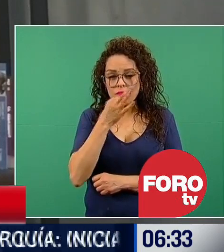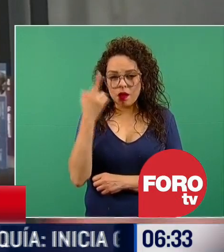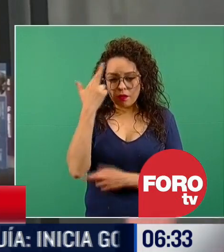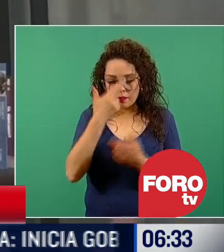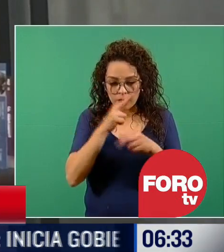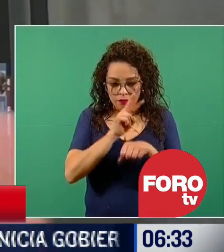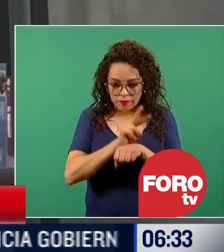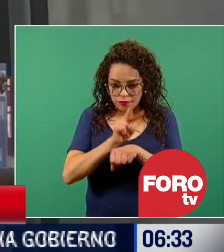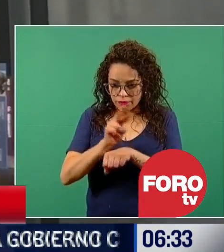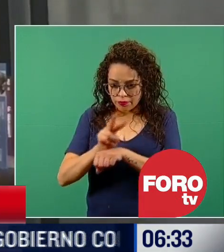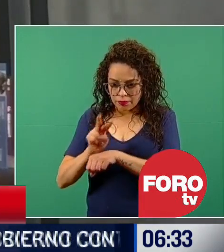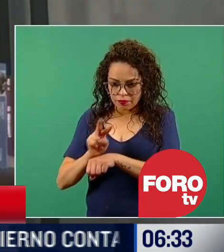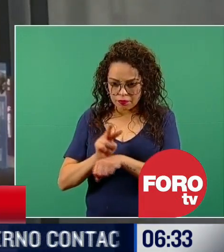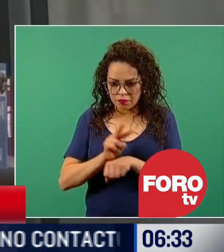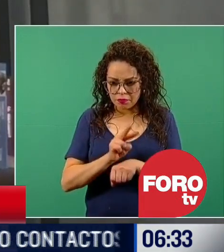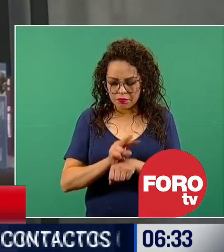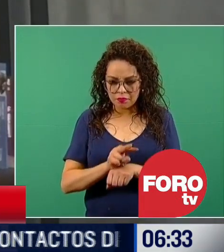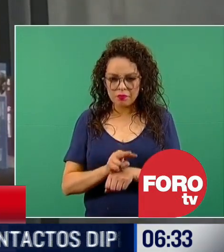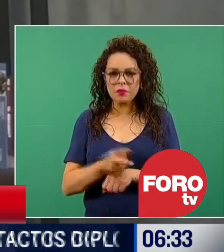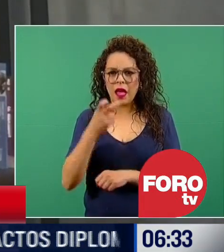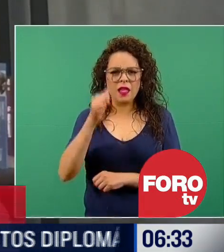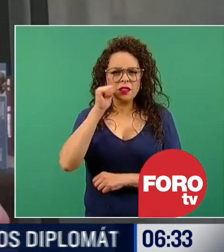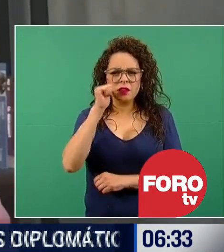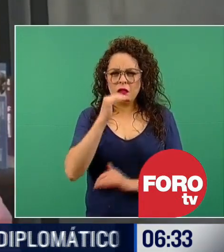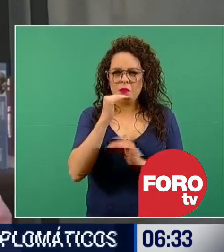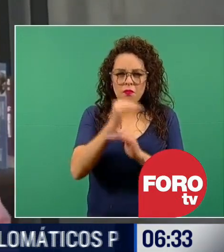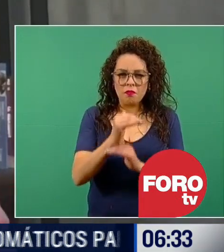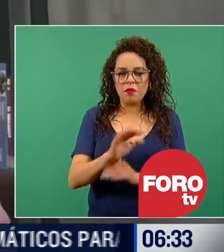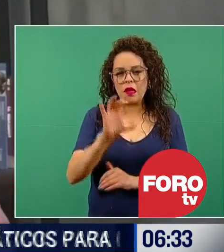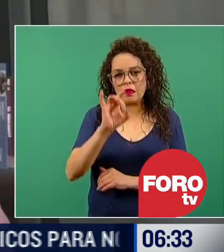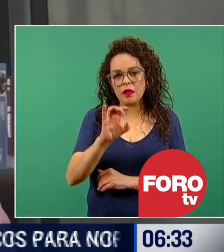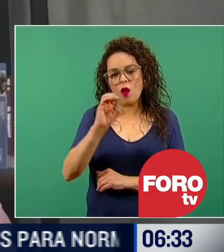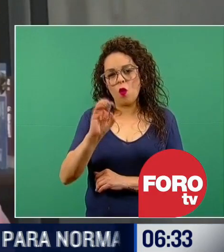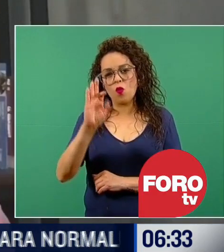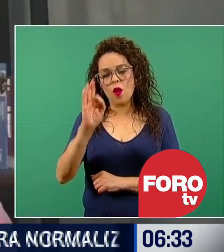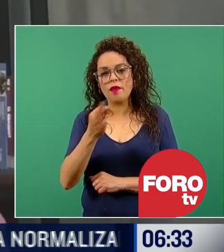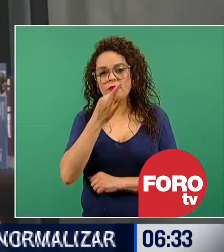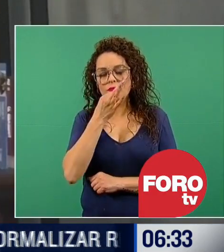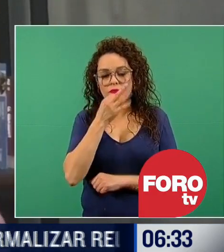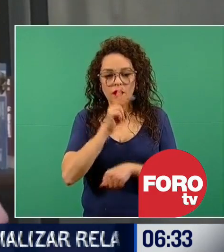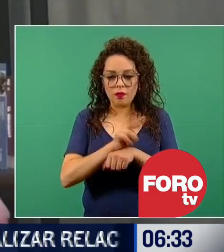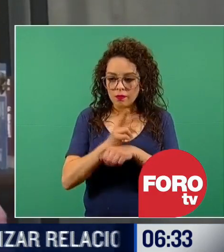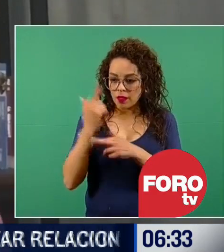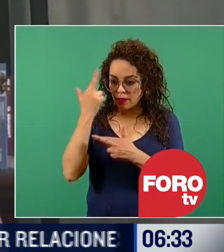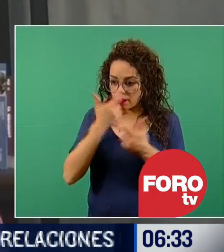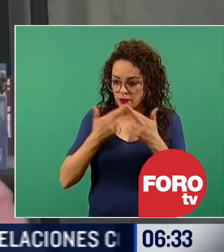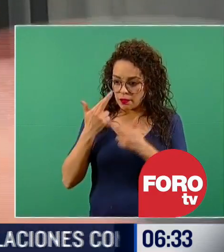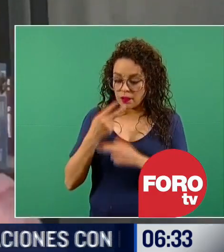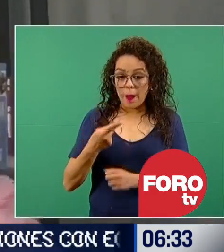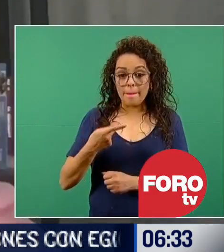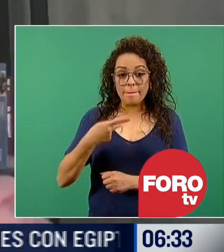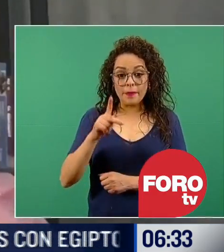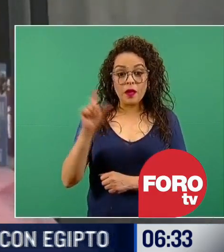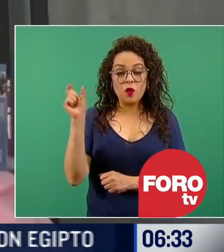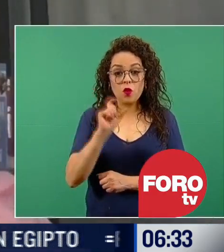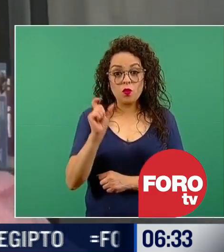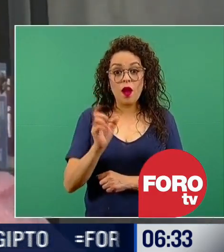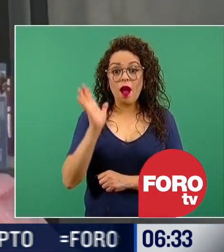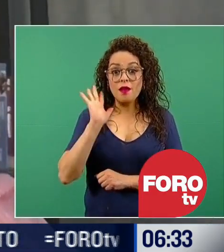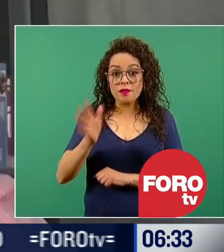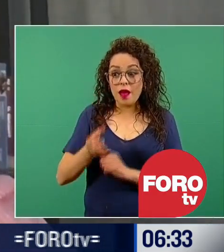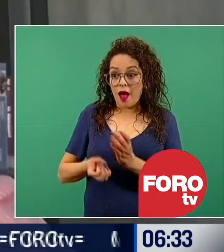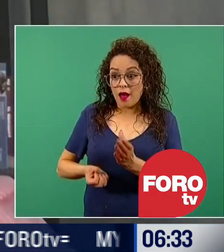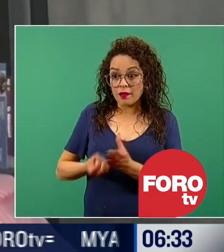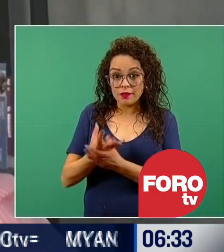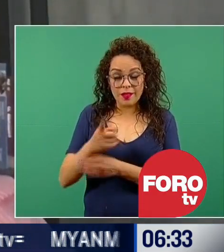Metepec, autoridades de salud investigan los hechos para aclarar las causas de su muerte. Anoche, el subsecretario de Prevención y Promoción de la